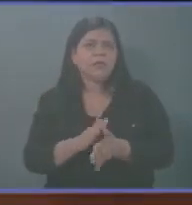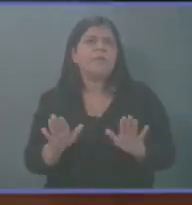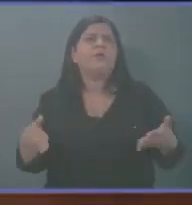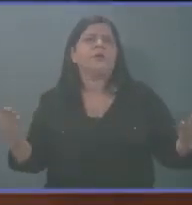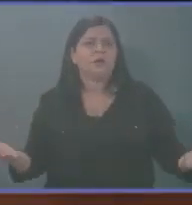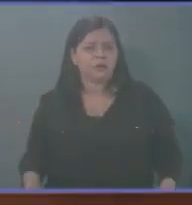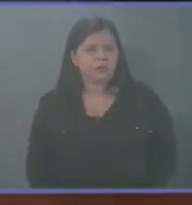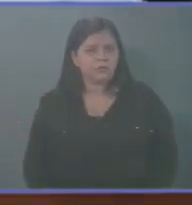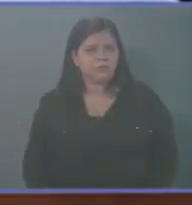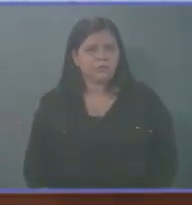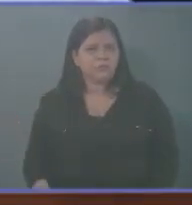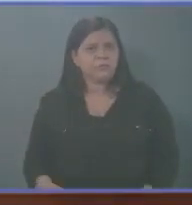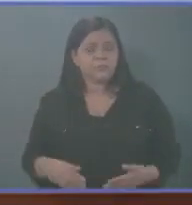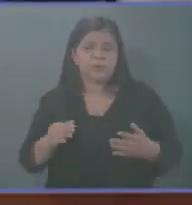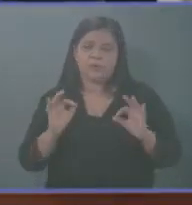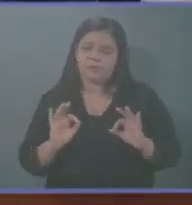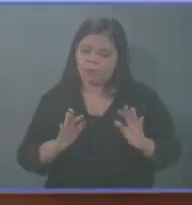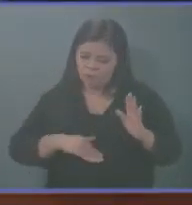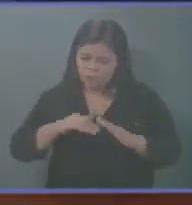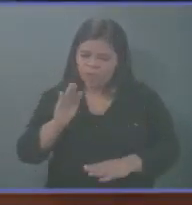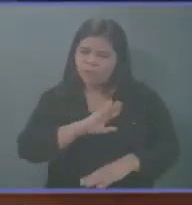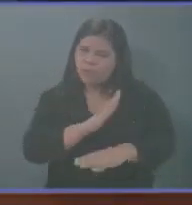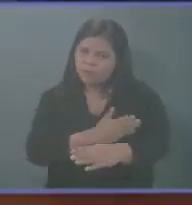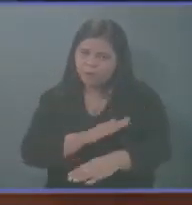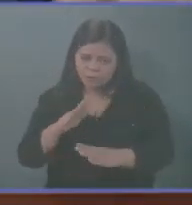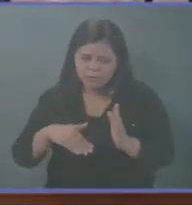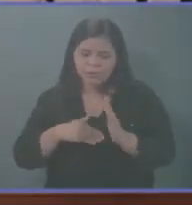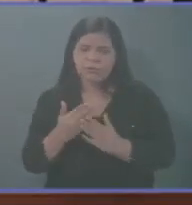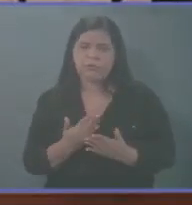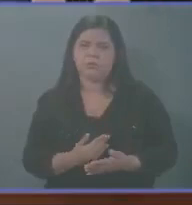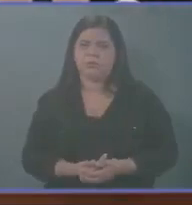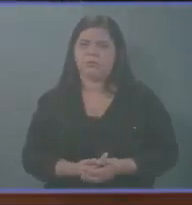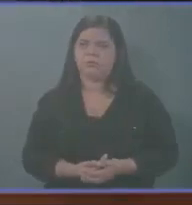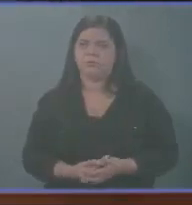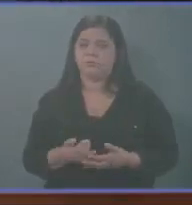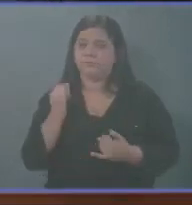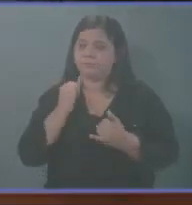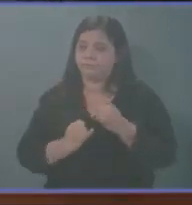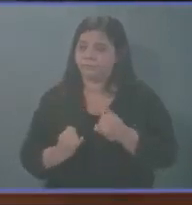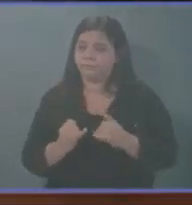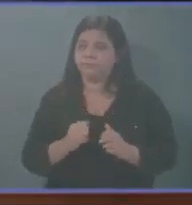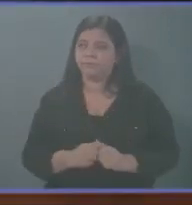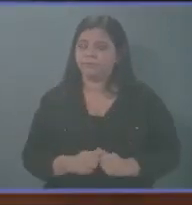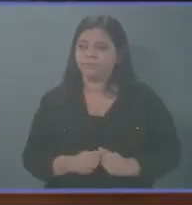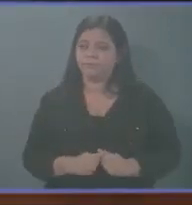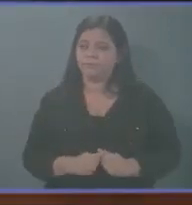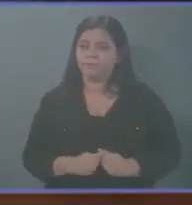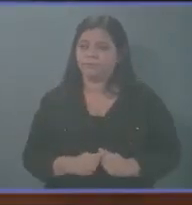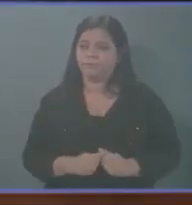no? Hubiera venido más fortalecido todo esto. Finalmente,